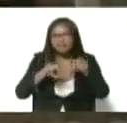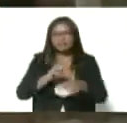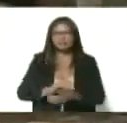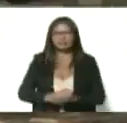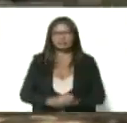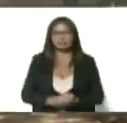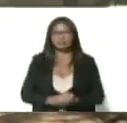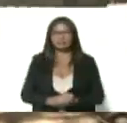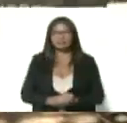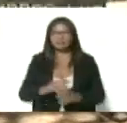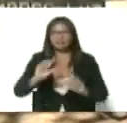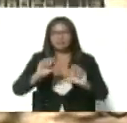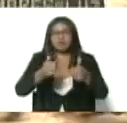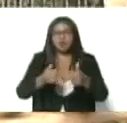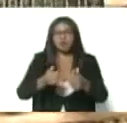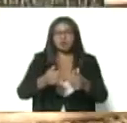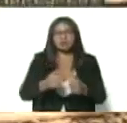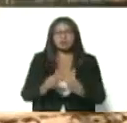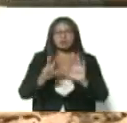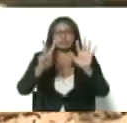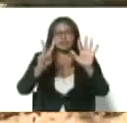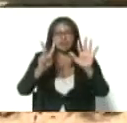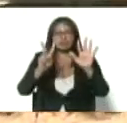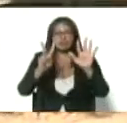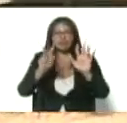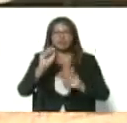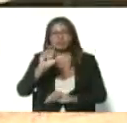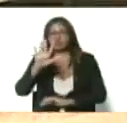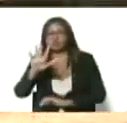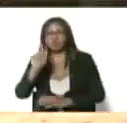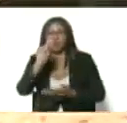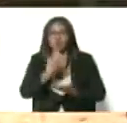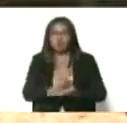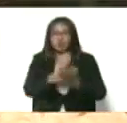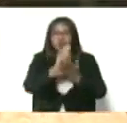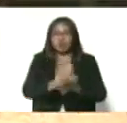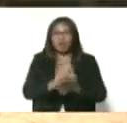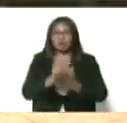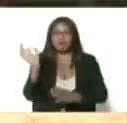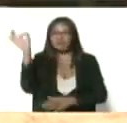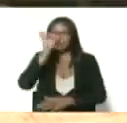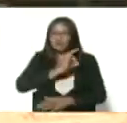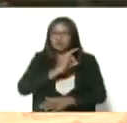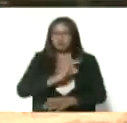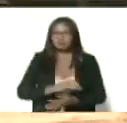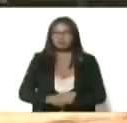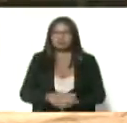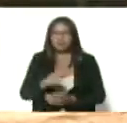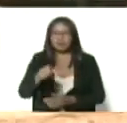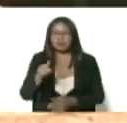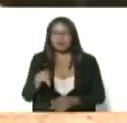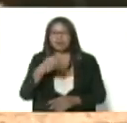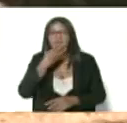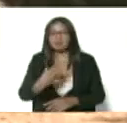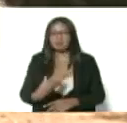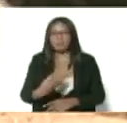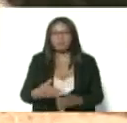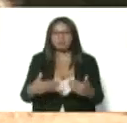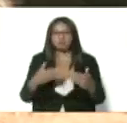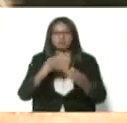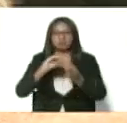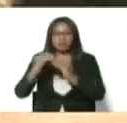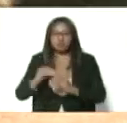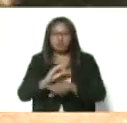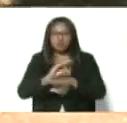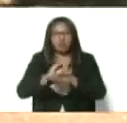pandemia 7.5 toneladas de cochinos precisamente en esta efectividad navideña y tienen